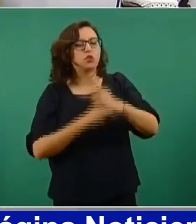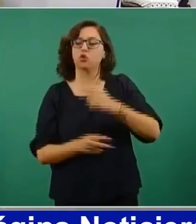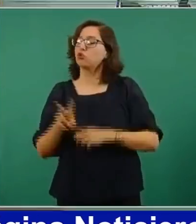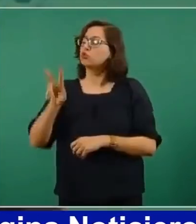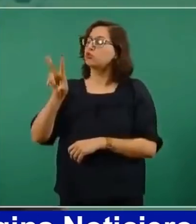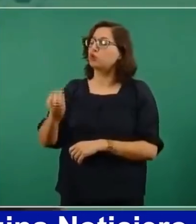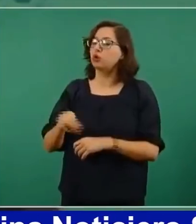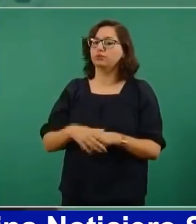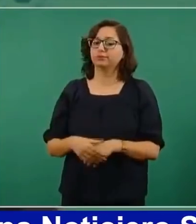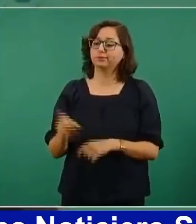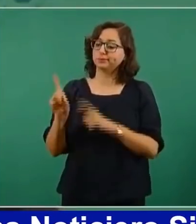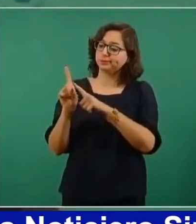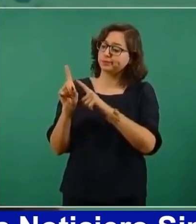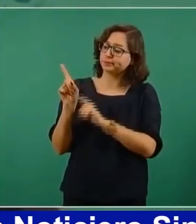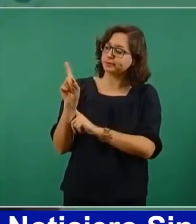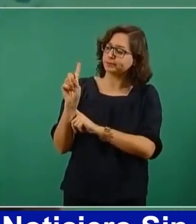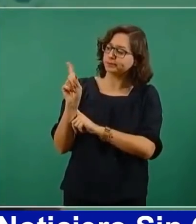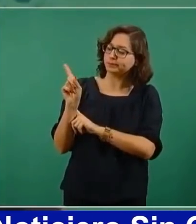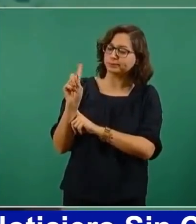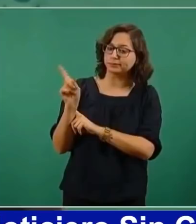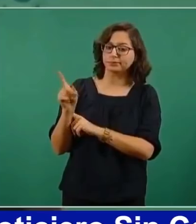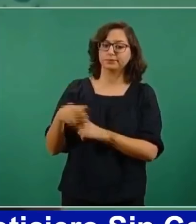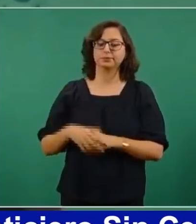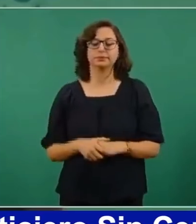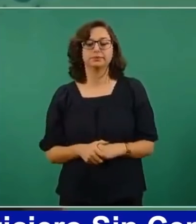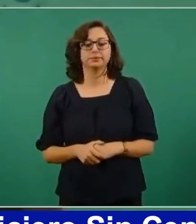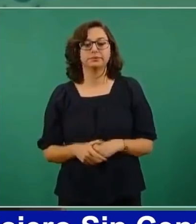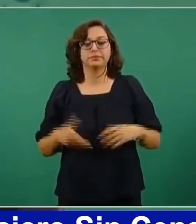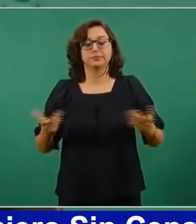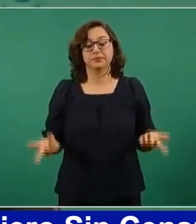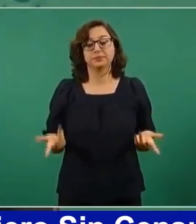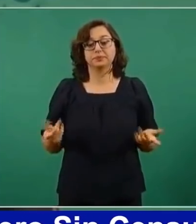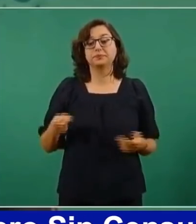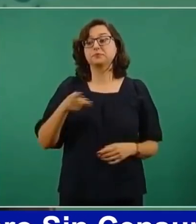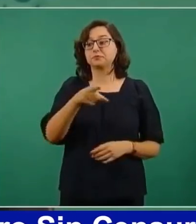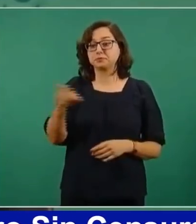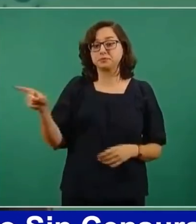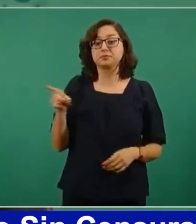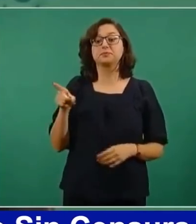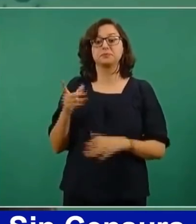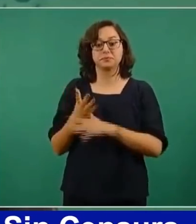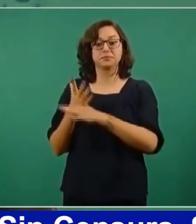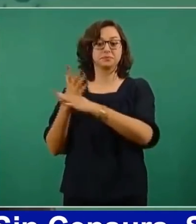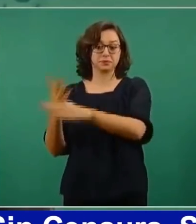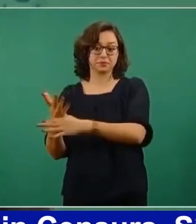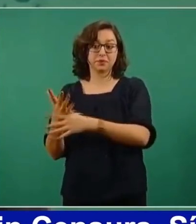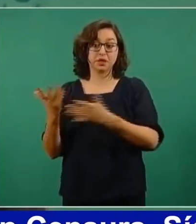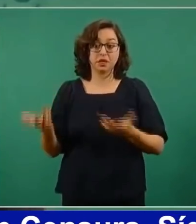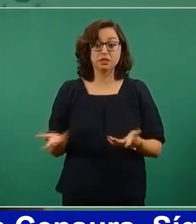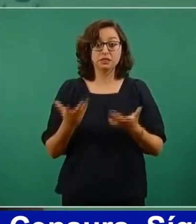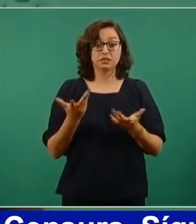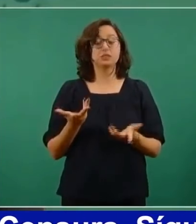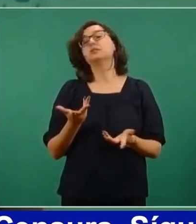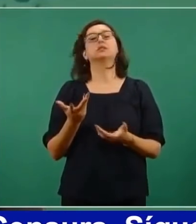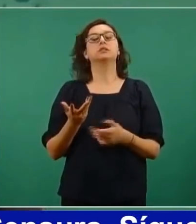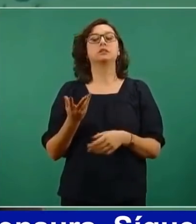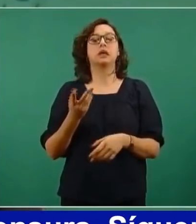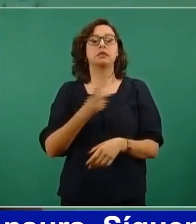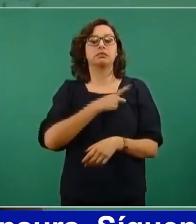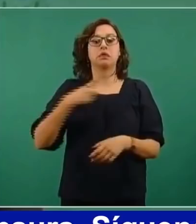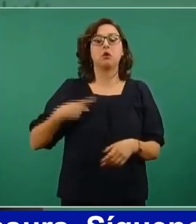lo que diga mi dedito. Y ahí están diciendo de que sí, que aumentó la deuda. Pues